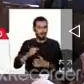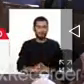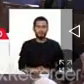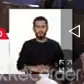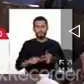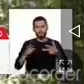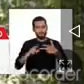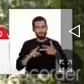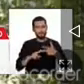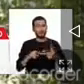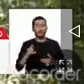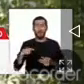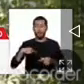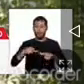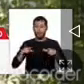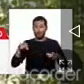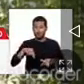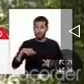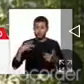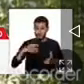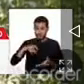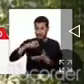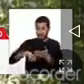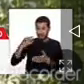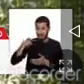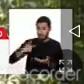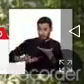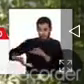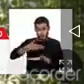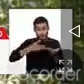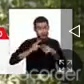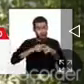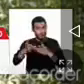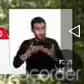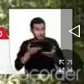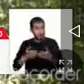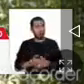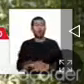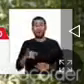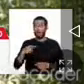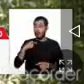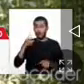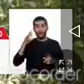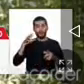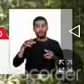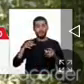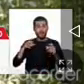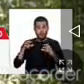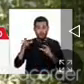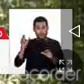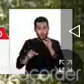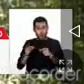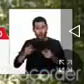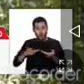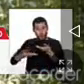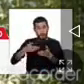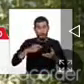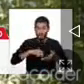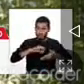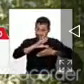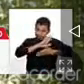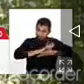Tercero, porque un mecanismo como el que se diseñó de intercambio de bienes y servicios, e incluso que ambicionó la movilidad de personas, como la